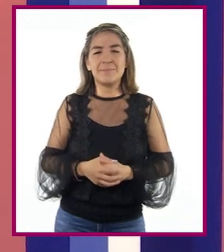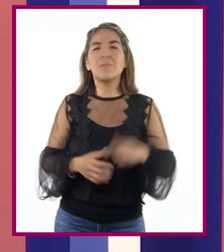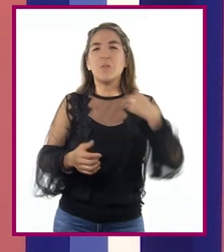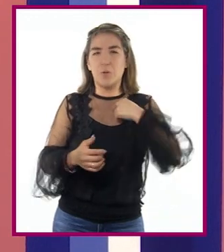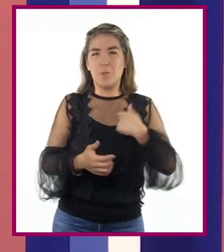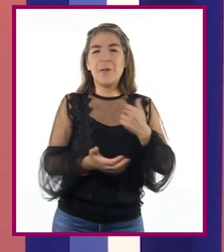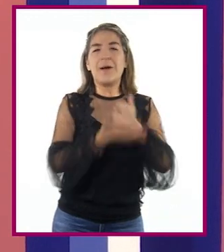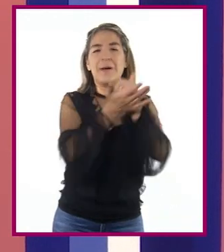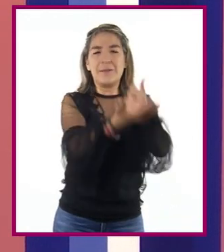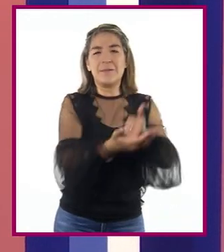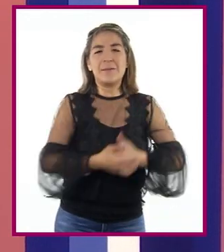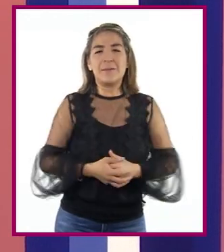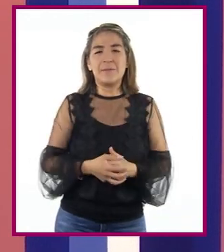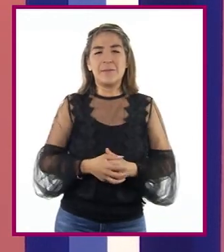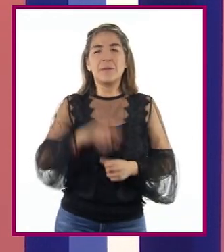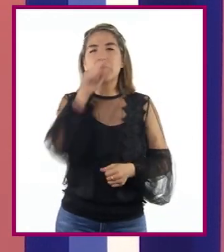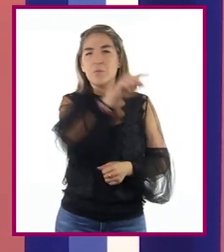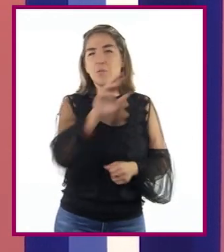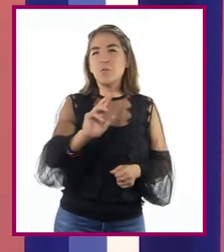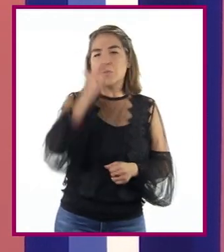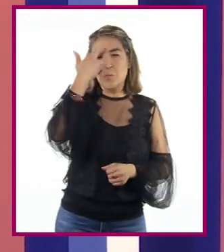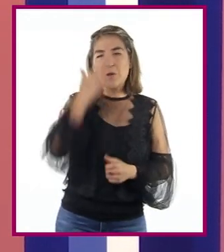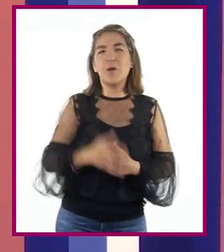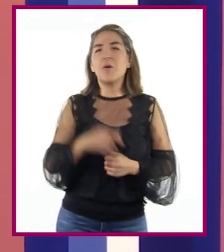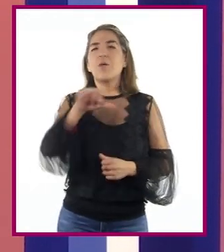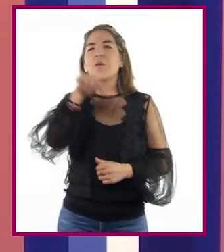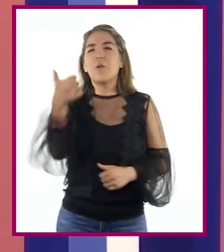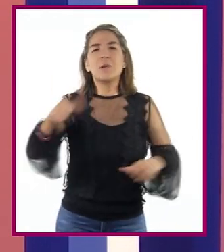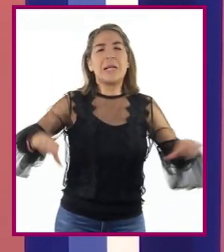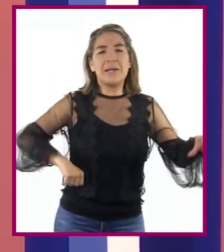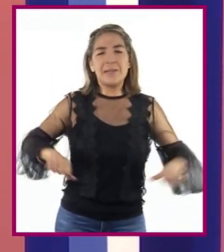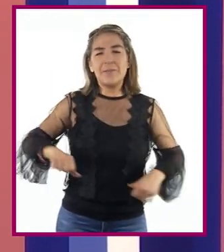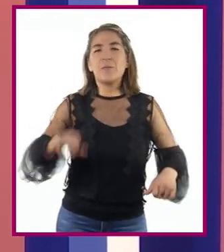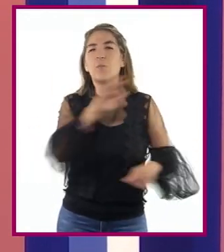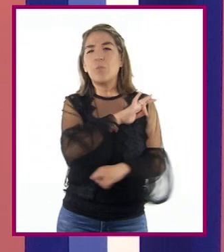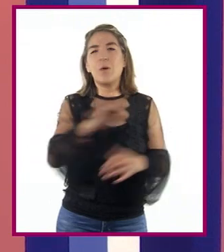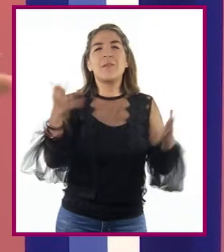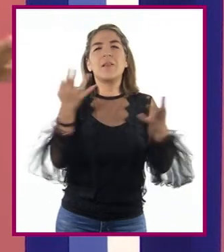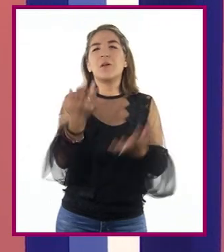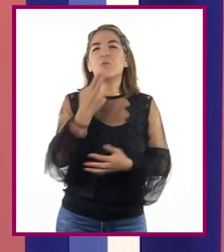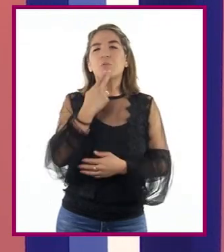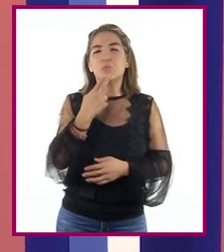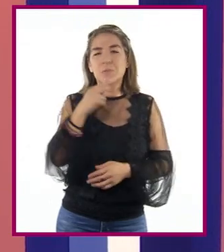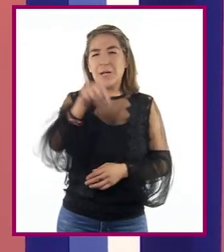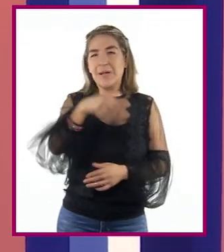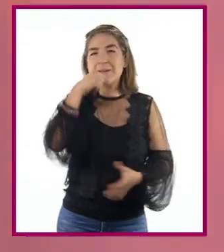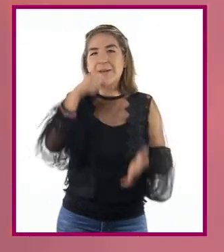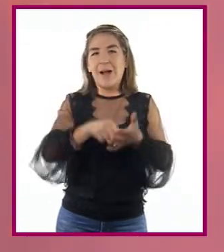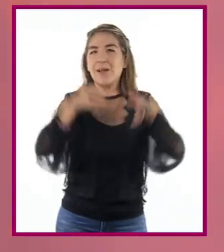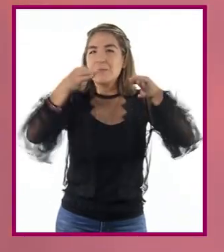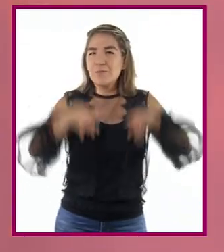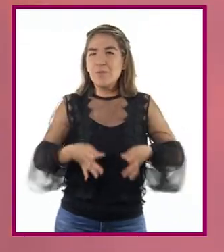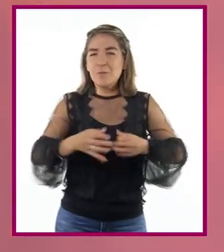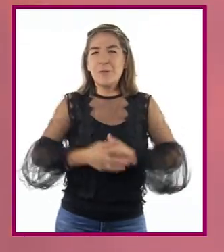ayudo. Recuerda en qué otras situaciones podemos usar las cartas